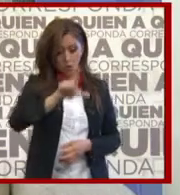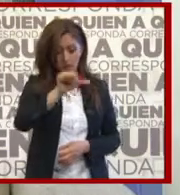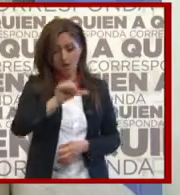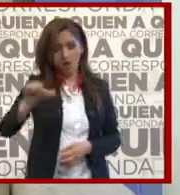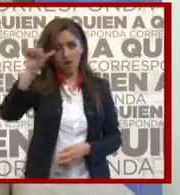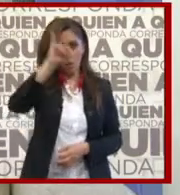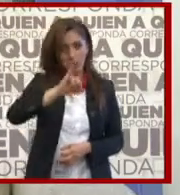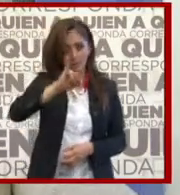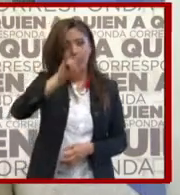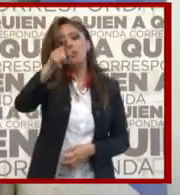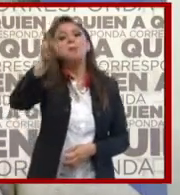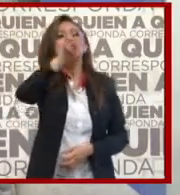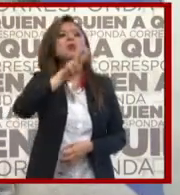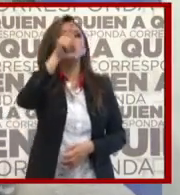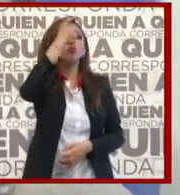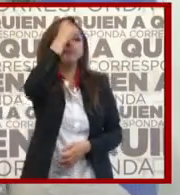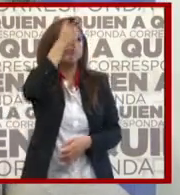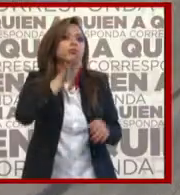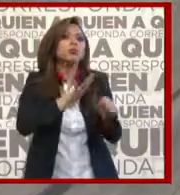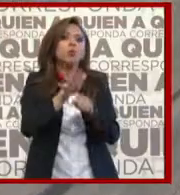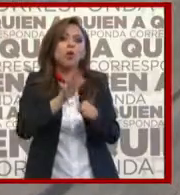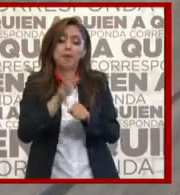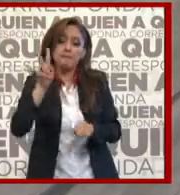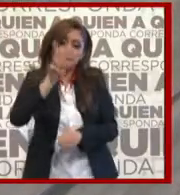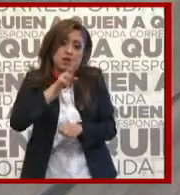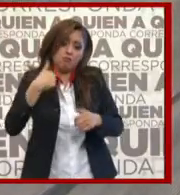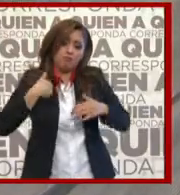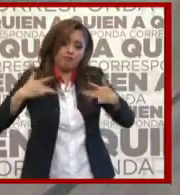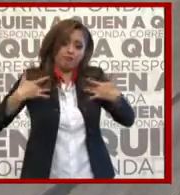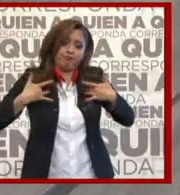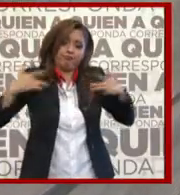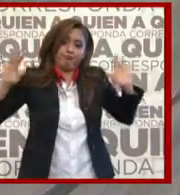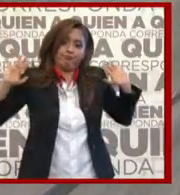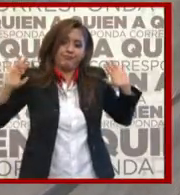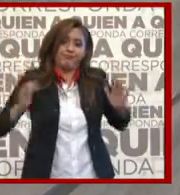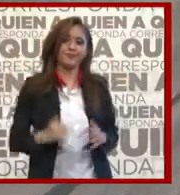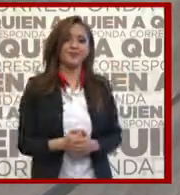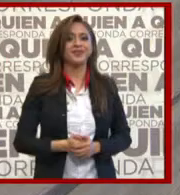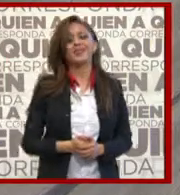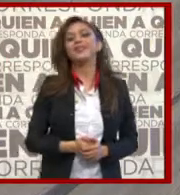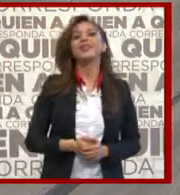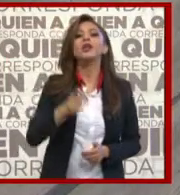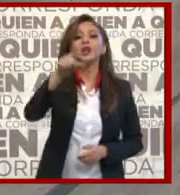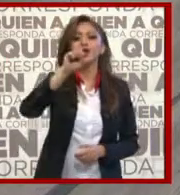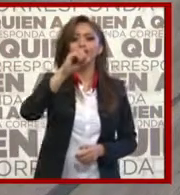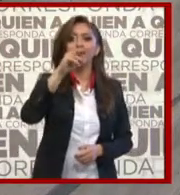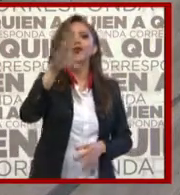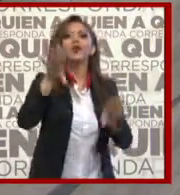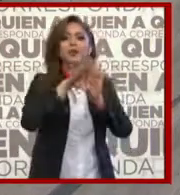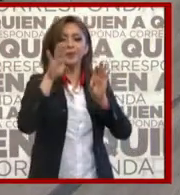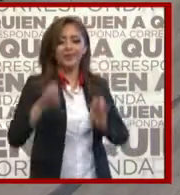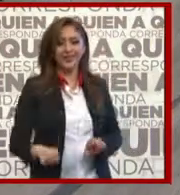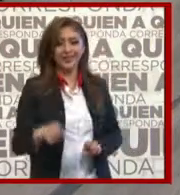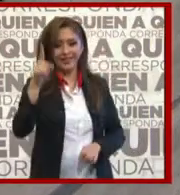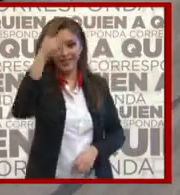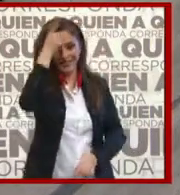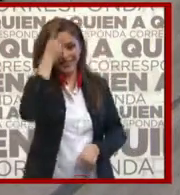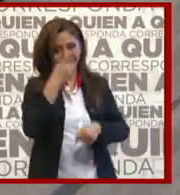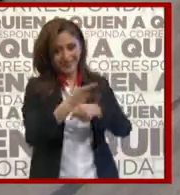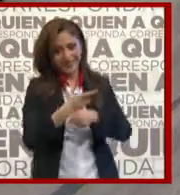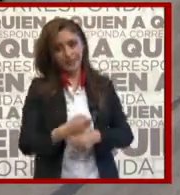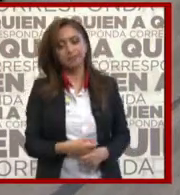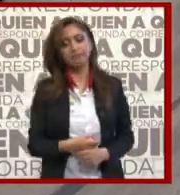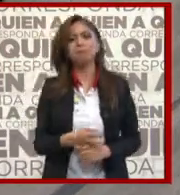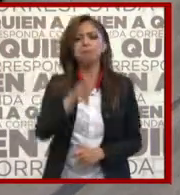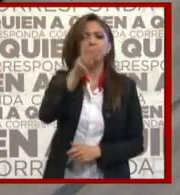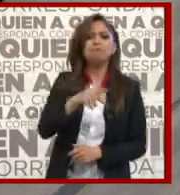jueves eh el viernes a ver qué se inventa Sí el viernes ya no nos hacemos responsables ya y ahora Sofi Cómo estás directora del círculo mi querido Jorge Oye qué placer ya